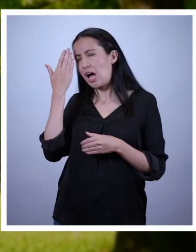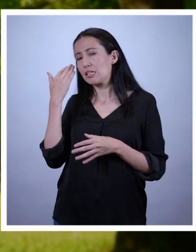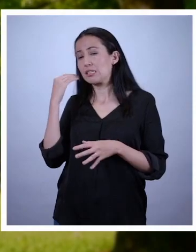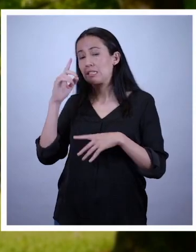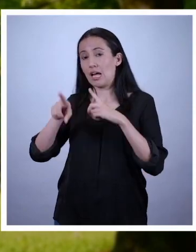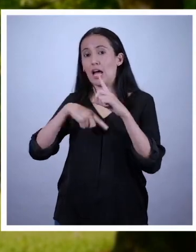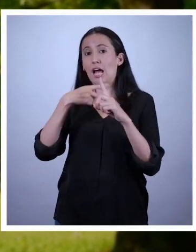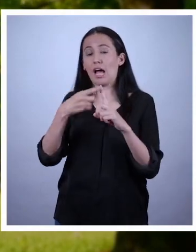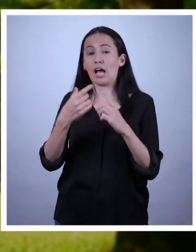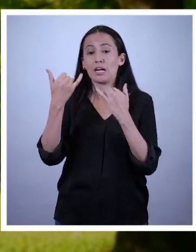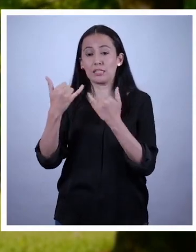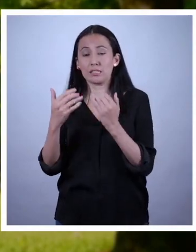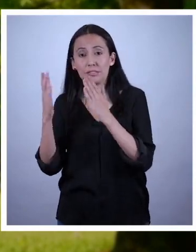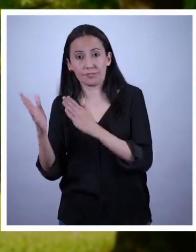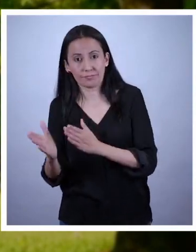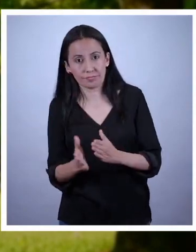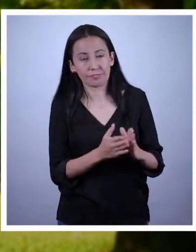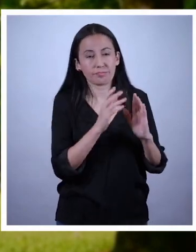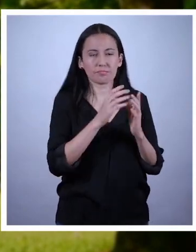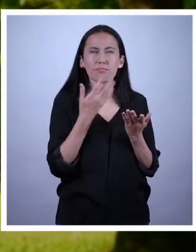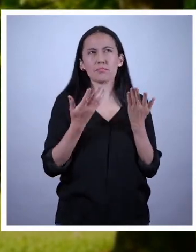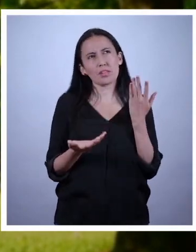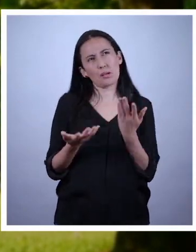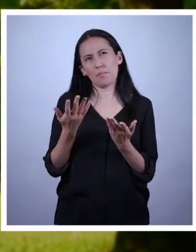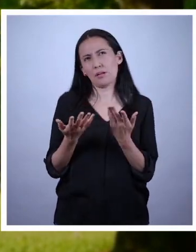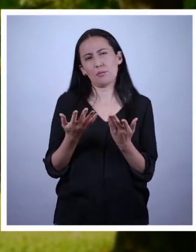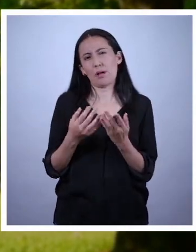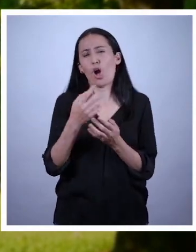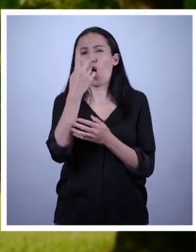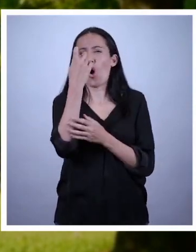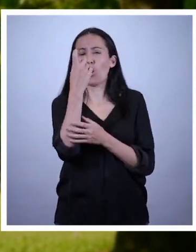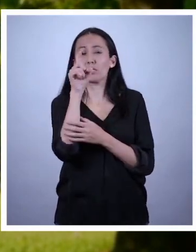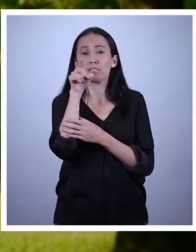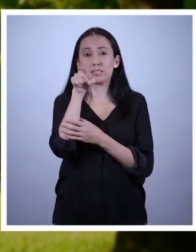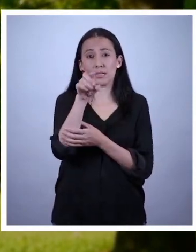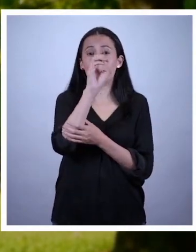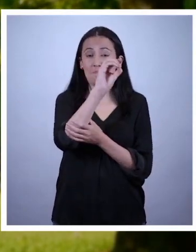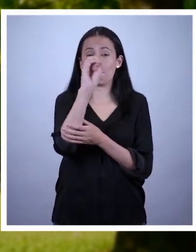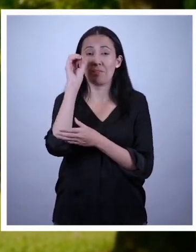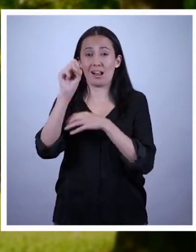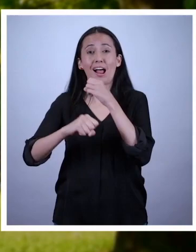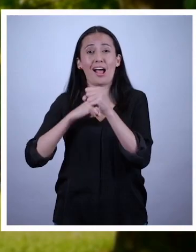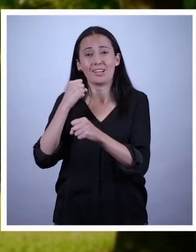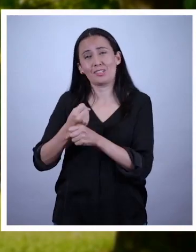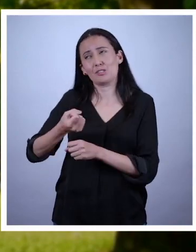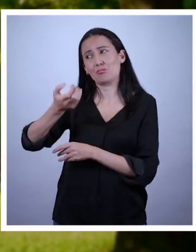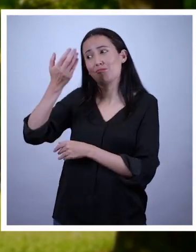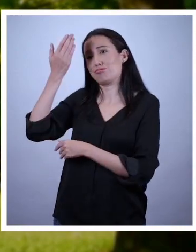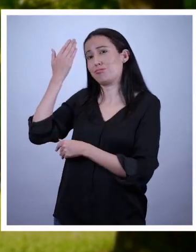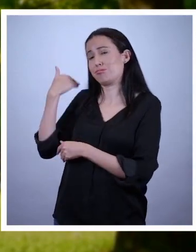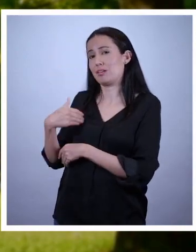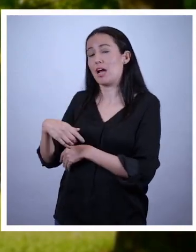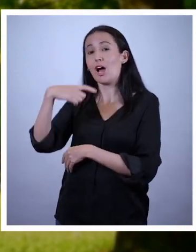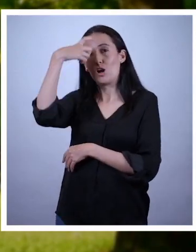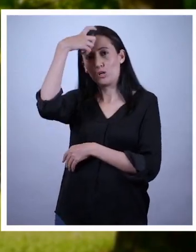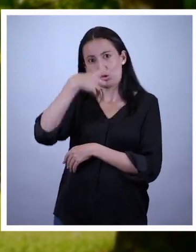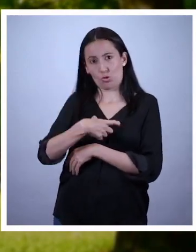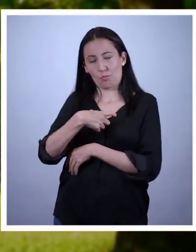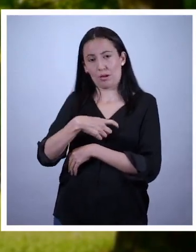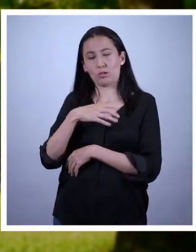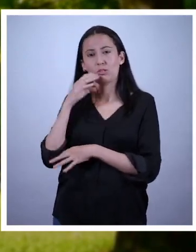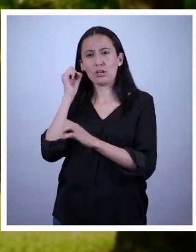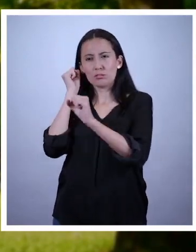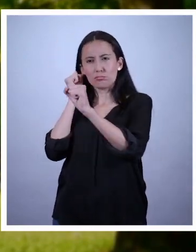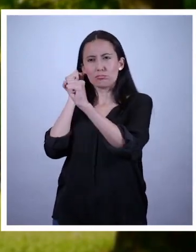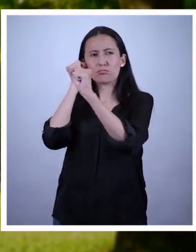desde el origen de la humanidad hasta el comienzo del Neolítico, hace unos 11.000 años aproximadamente, los humanos han